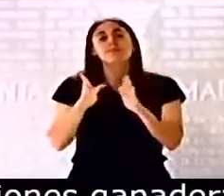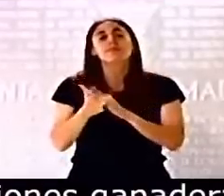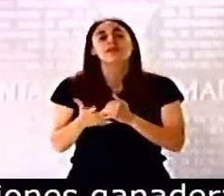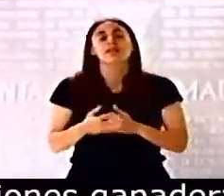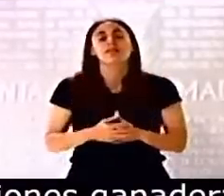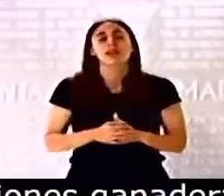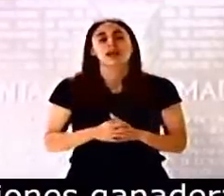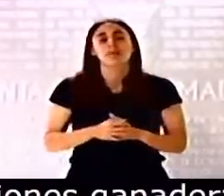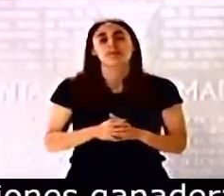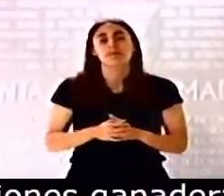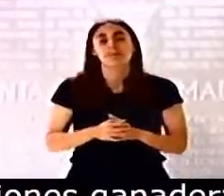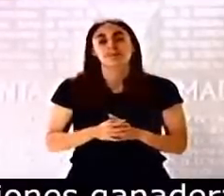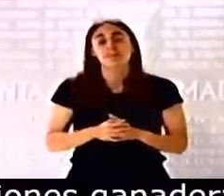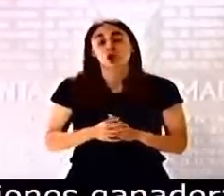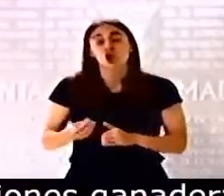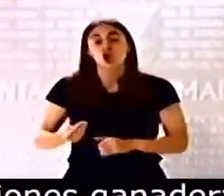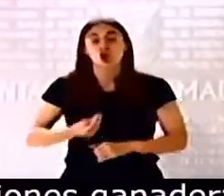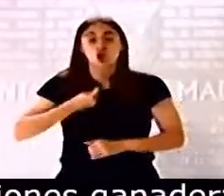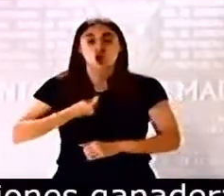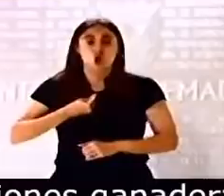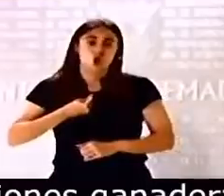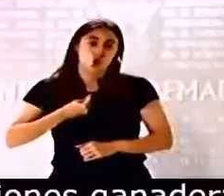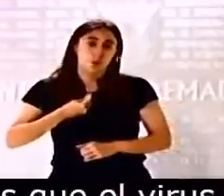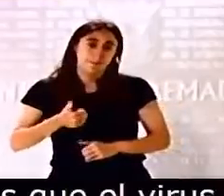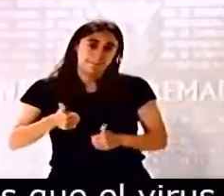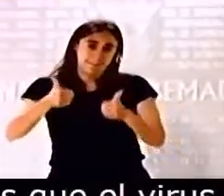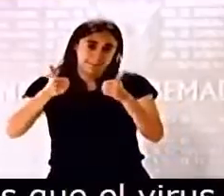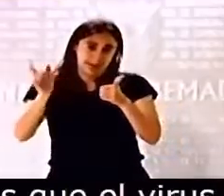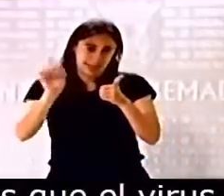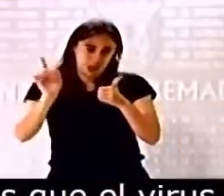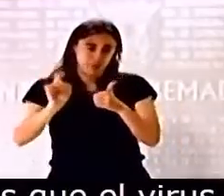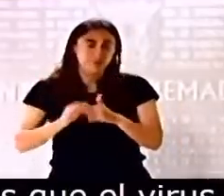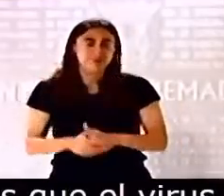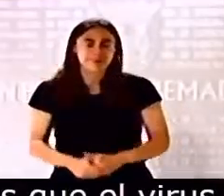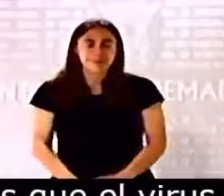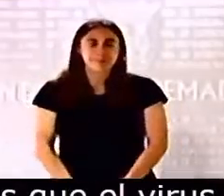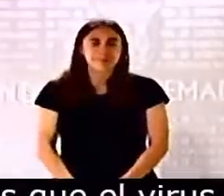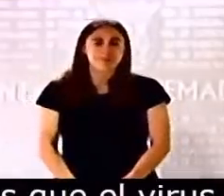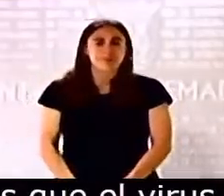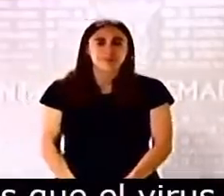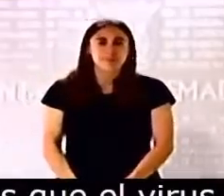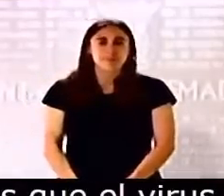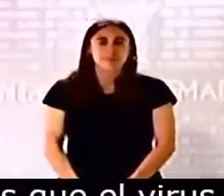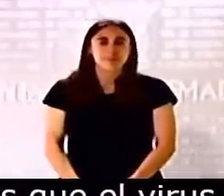otro sobresalto con el que tengamos que lidiar.